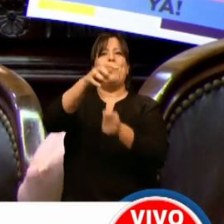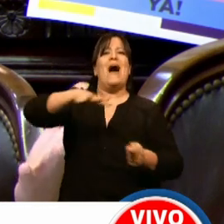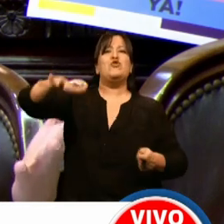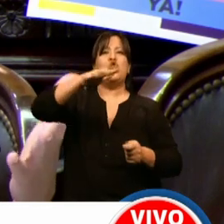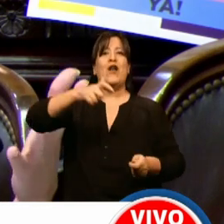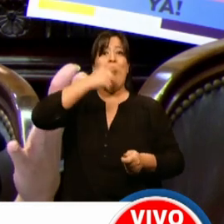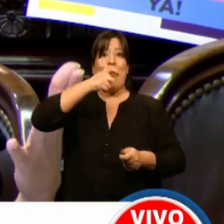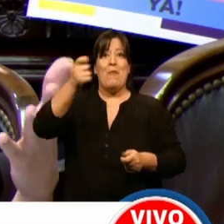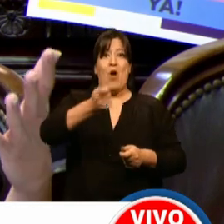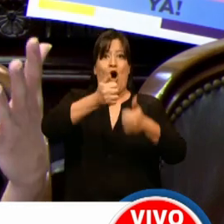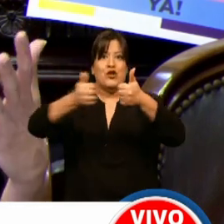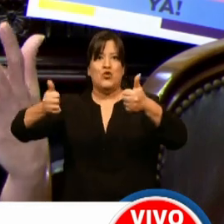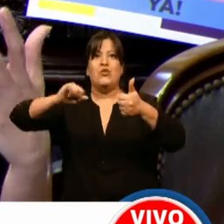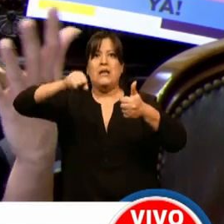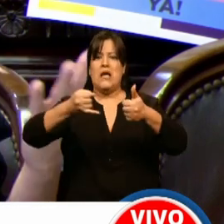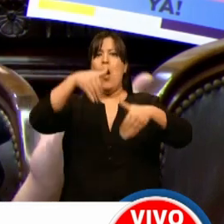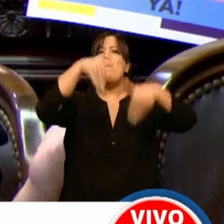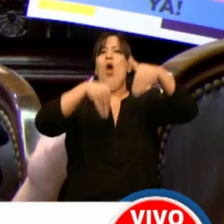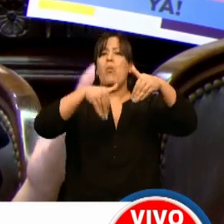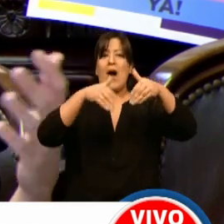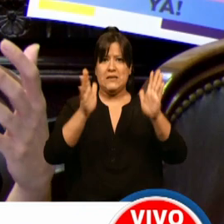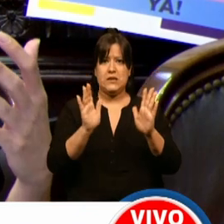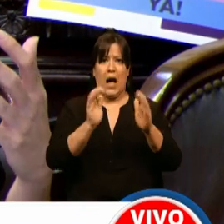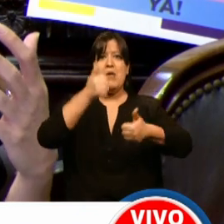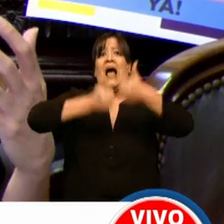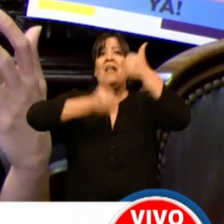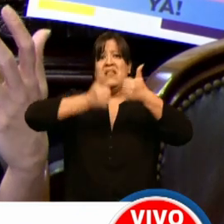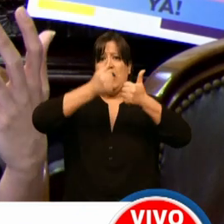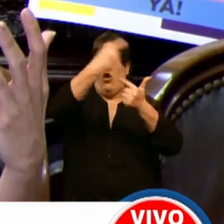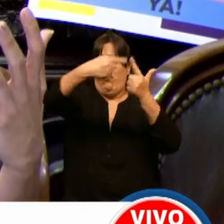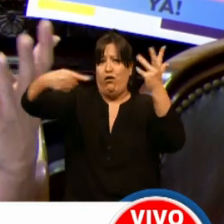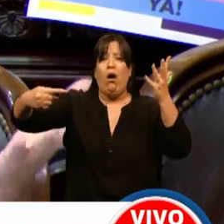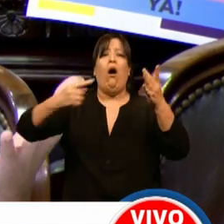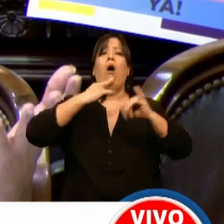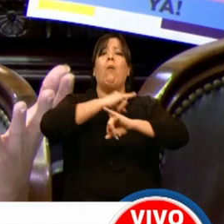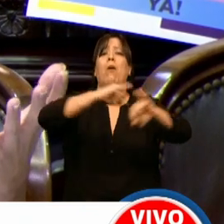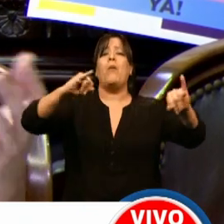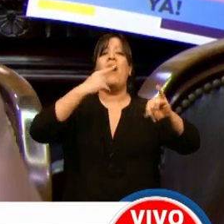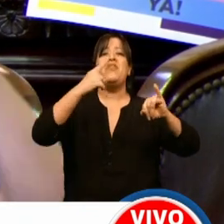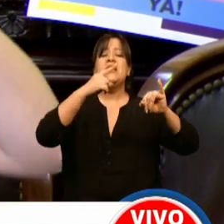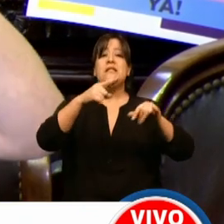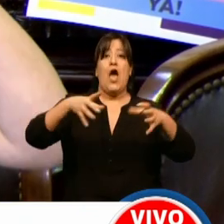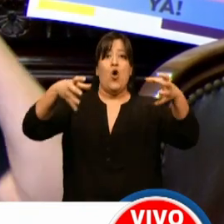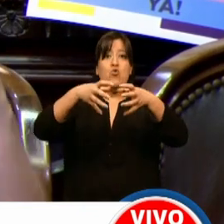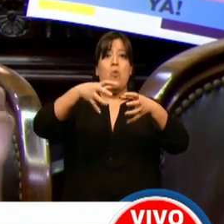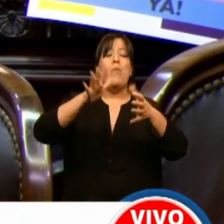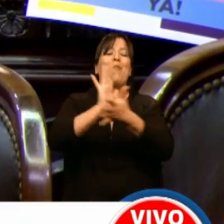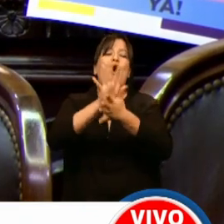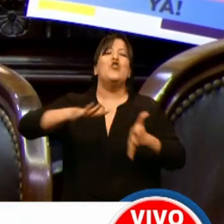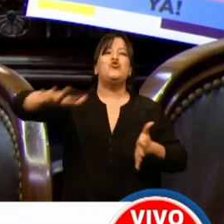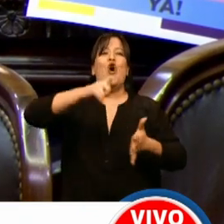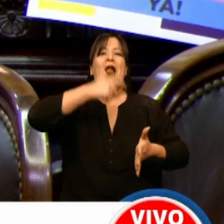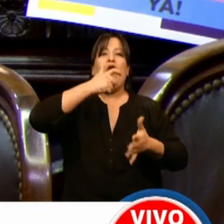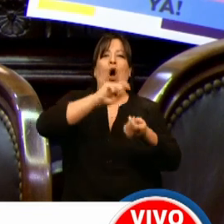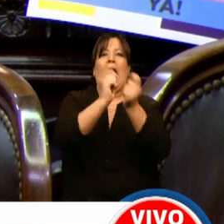electoral desde los diferentes candidatos para el colectivo trans y travesti a partir